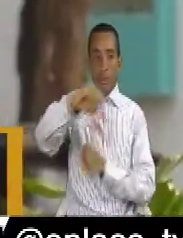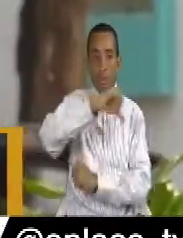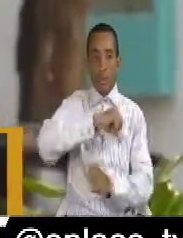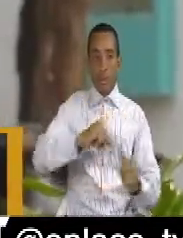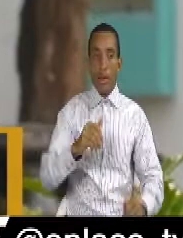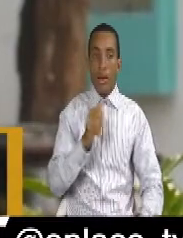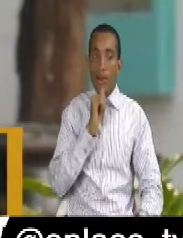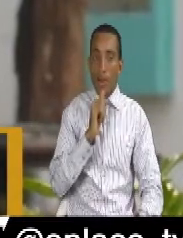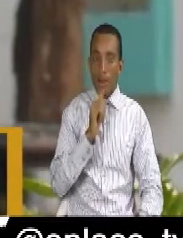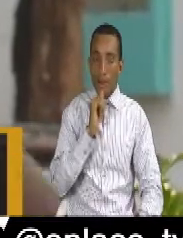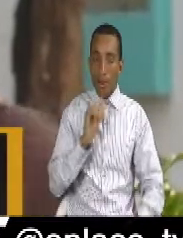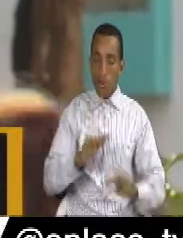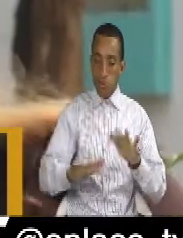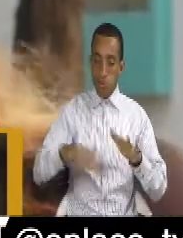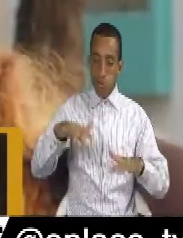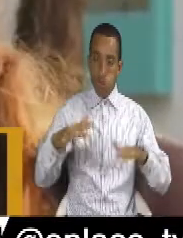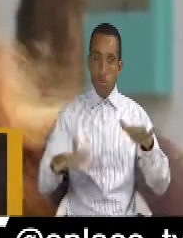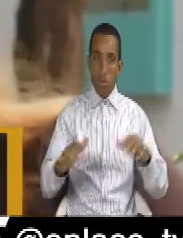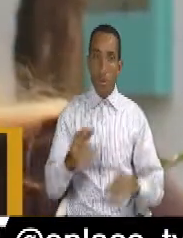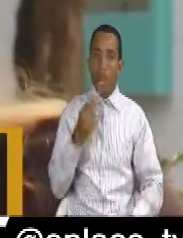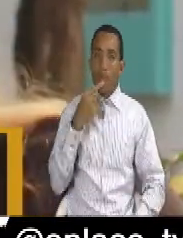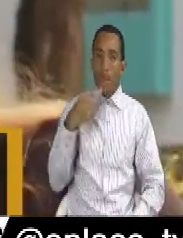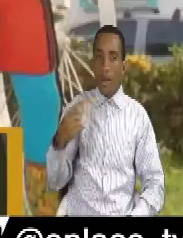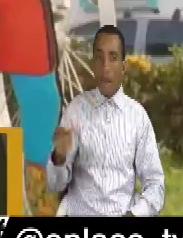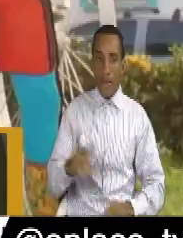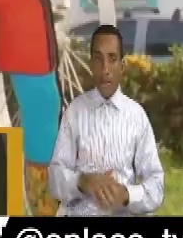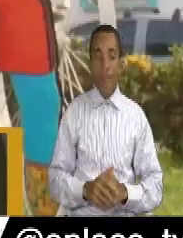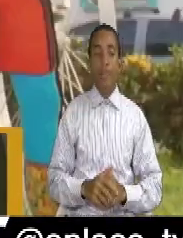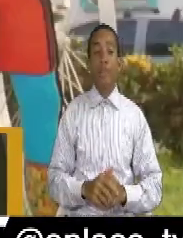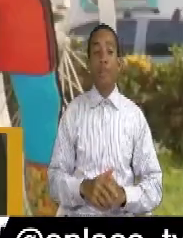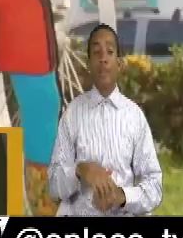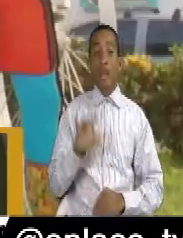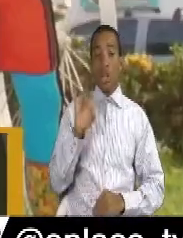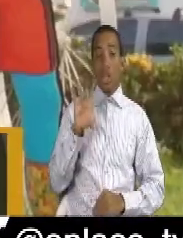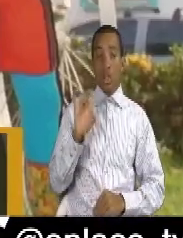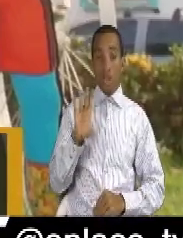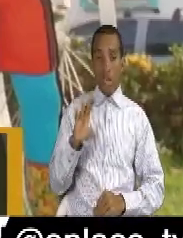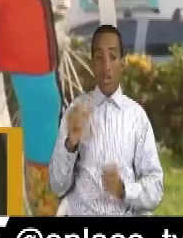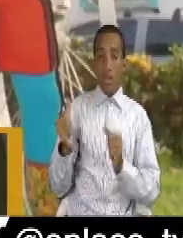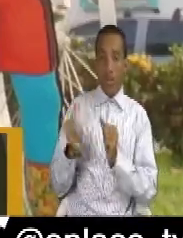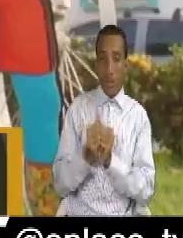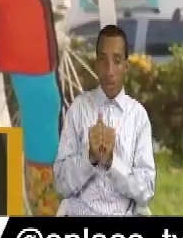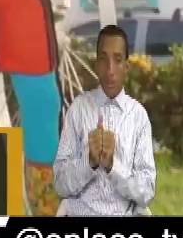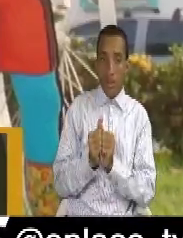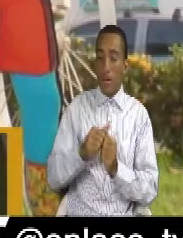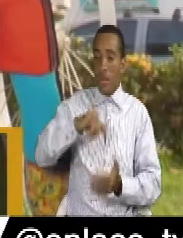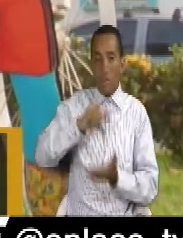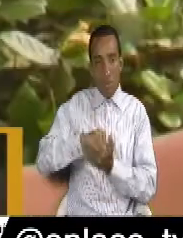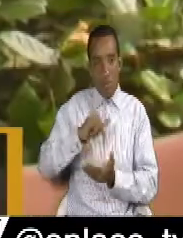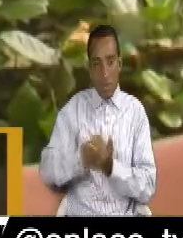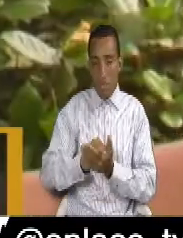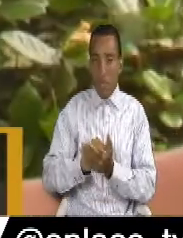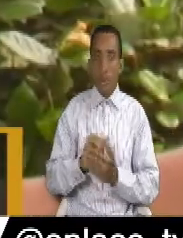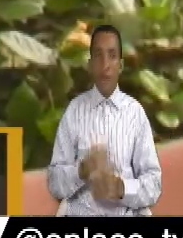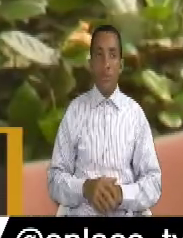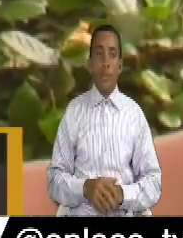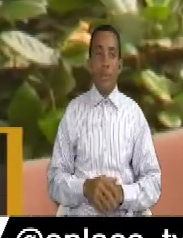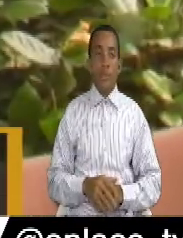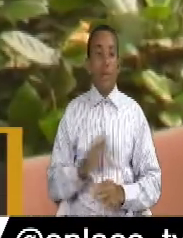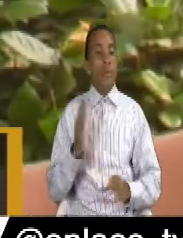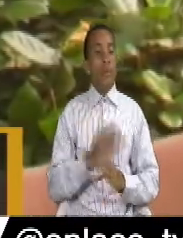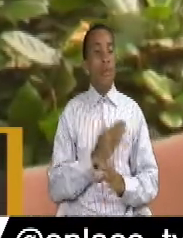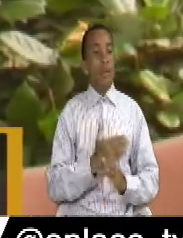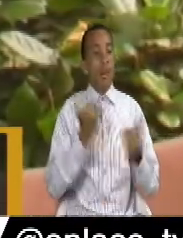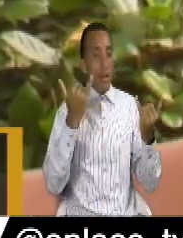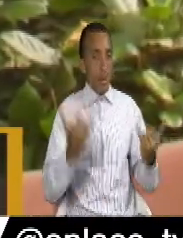Bermeja. Según denuncia esta ciudadana, aparte de ella, 15 compañeros de trabajo presentan la misma situación. La problemática que en estos momentos